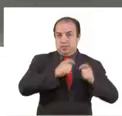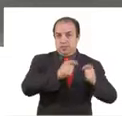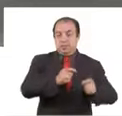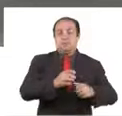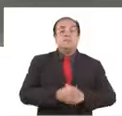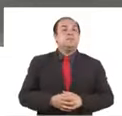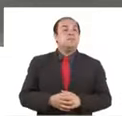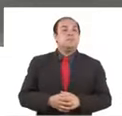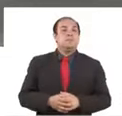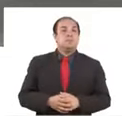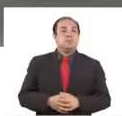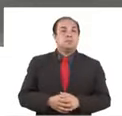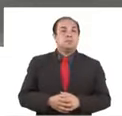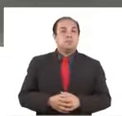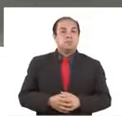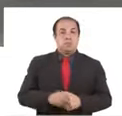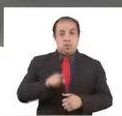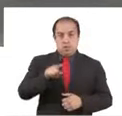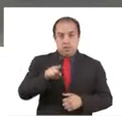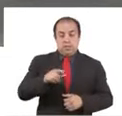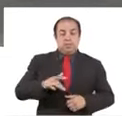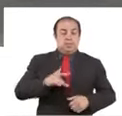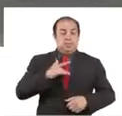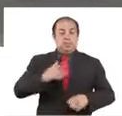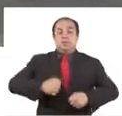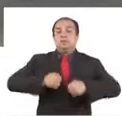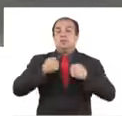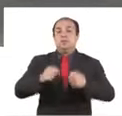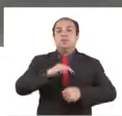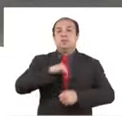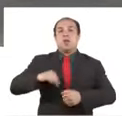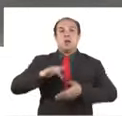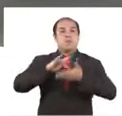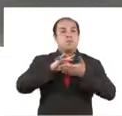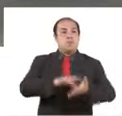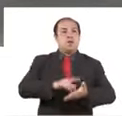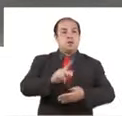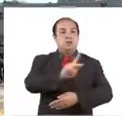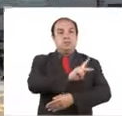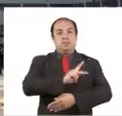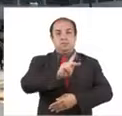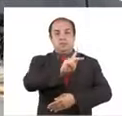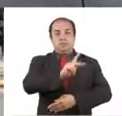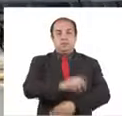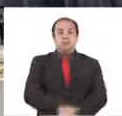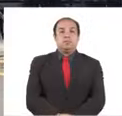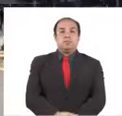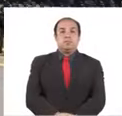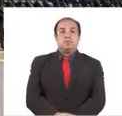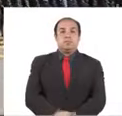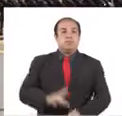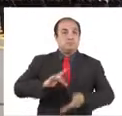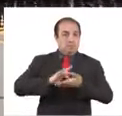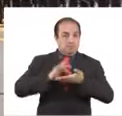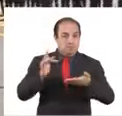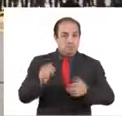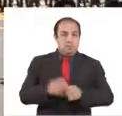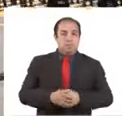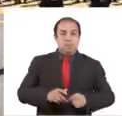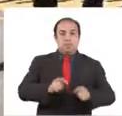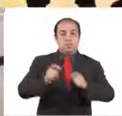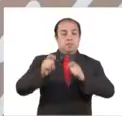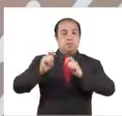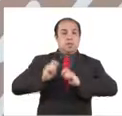Tengan la certeza de que seremos un apoyo incondicional para la ciudadanía. Gracias por darnos